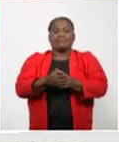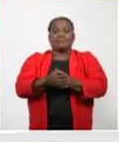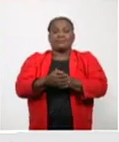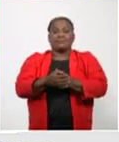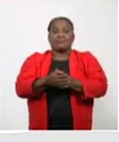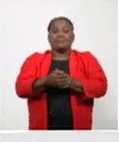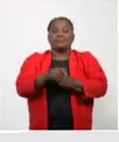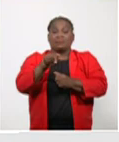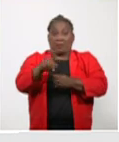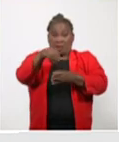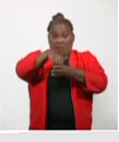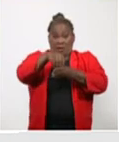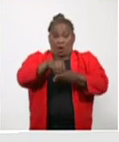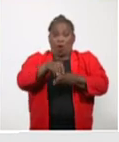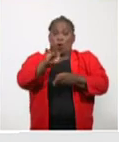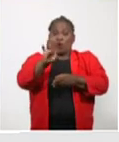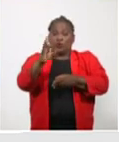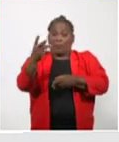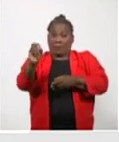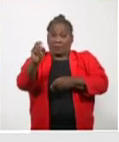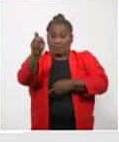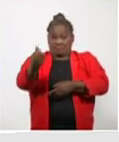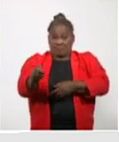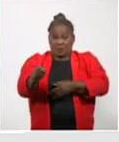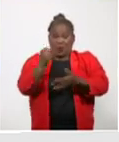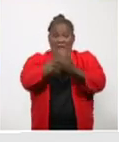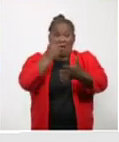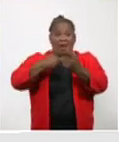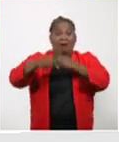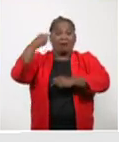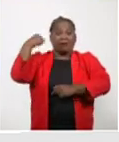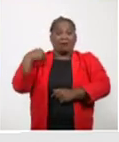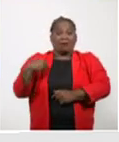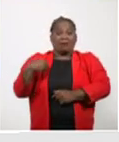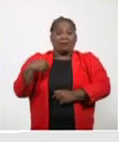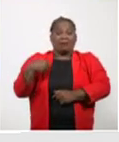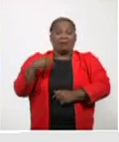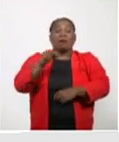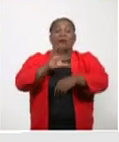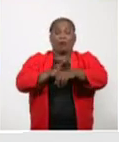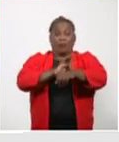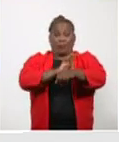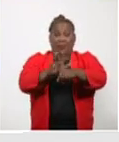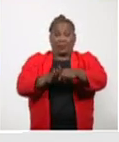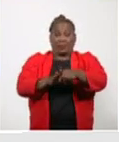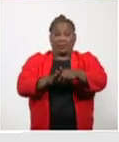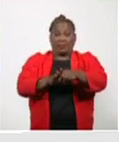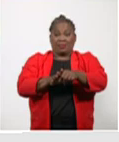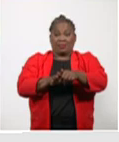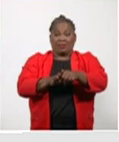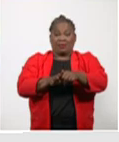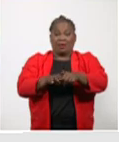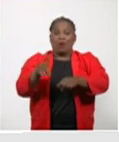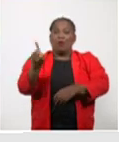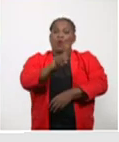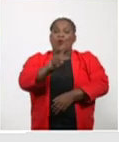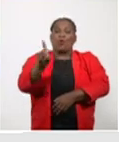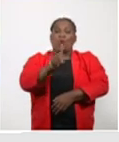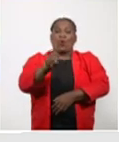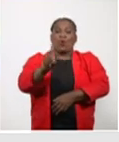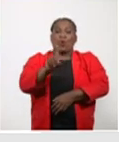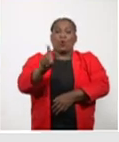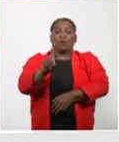los 820 personas que se diagnosticaron ayer con la COVID-19, 11 son